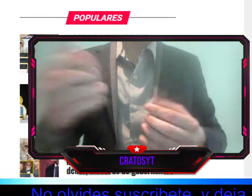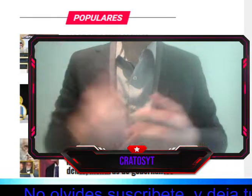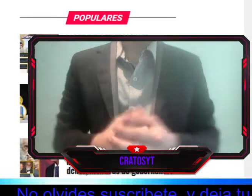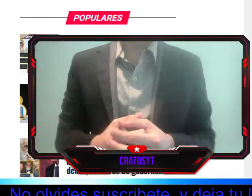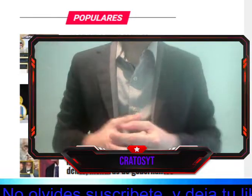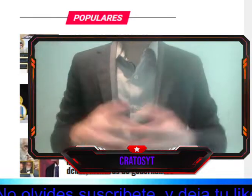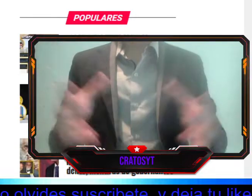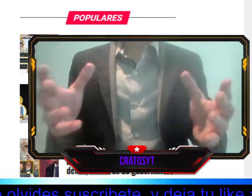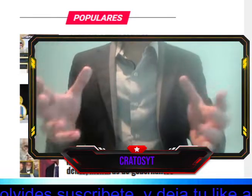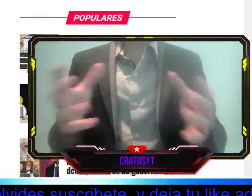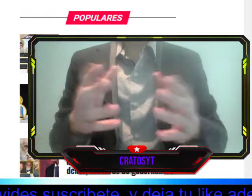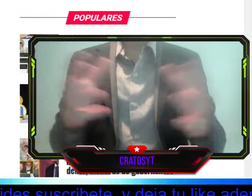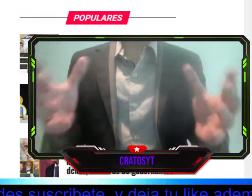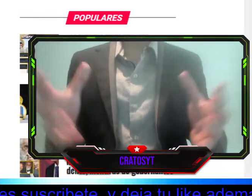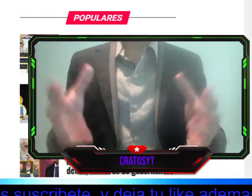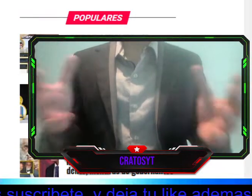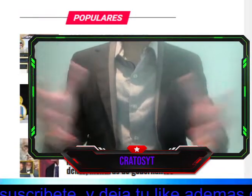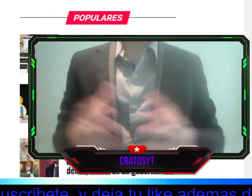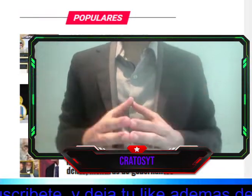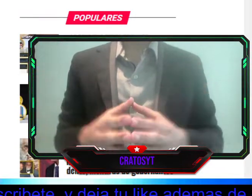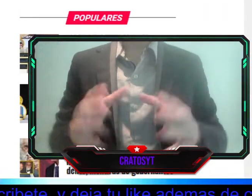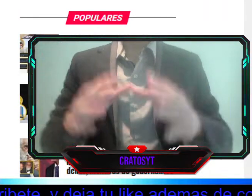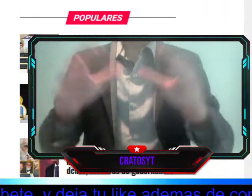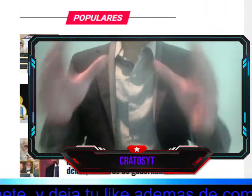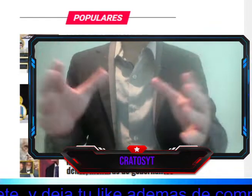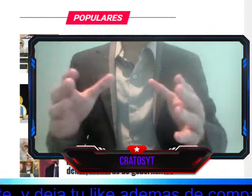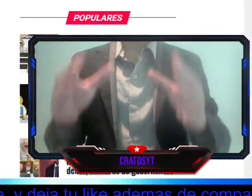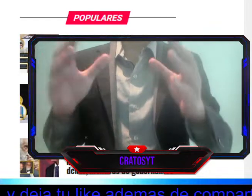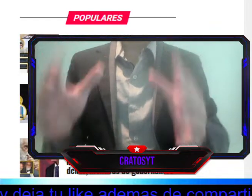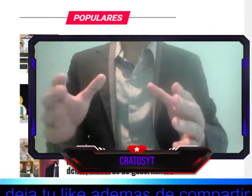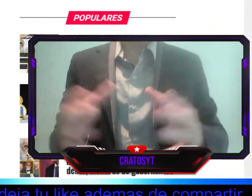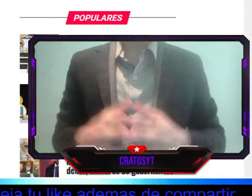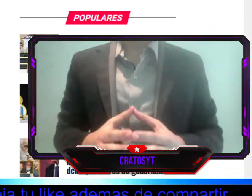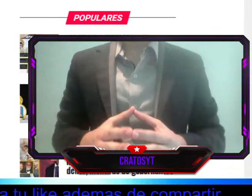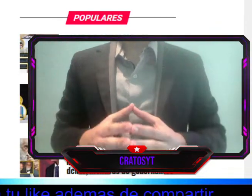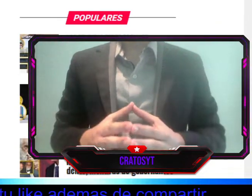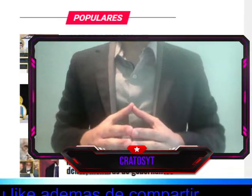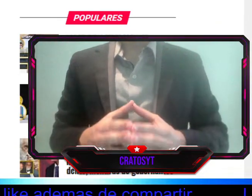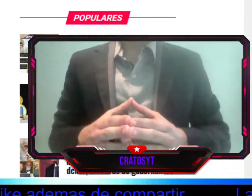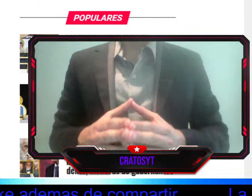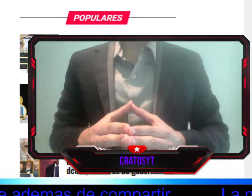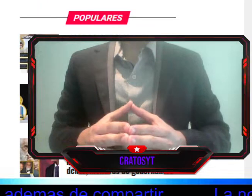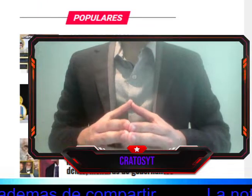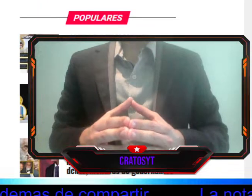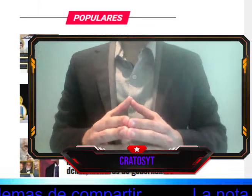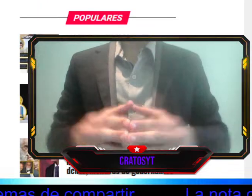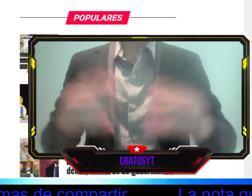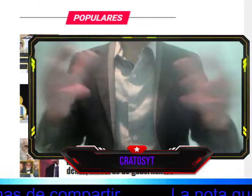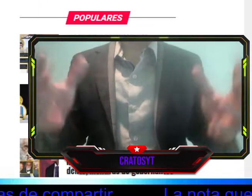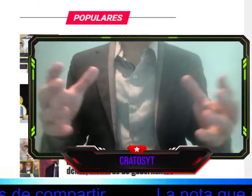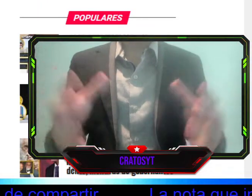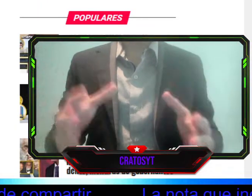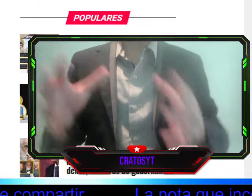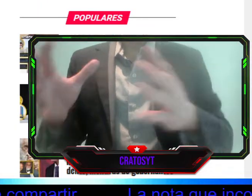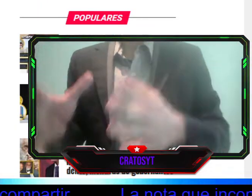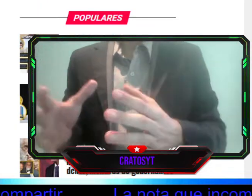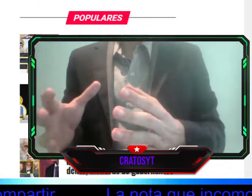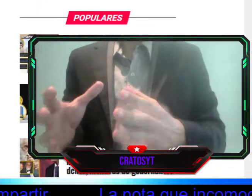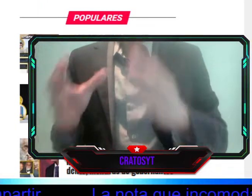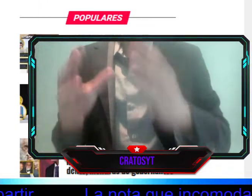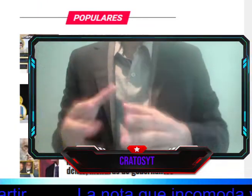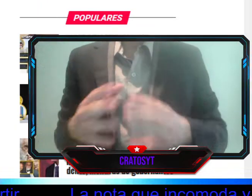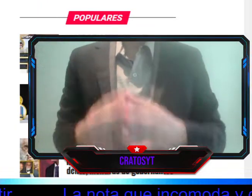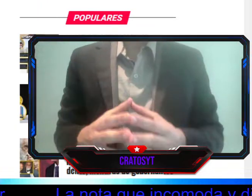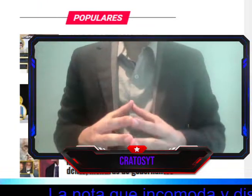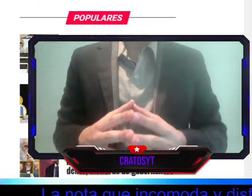cual criticas. Y yo lo que he visto, me he percatado, es que solamente se ataca de manera pues extraordinaria el actual gobierno,